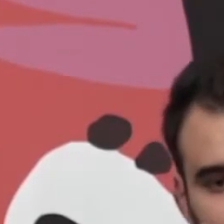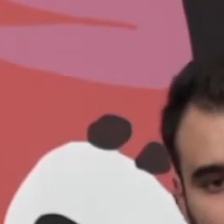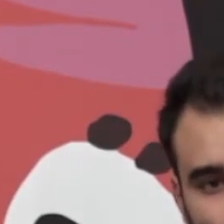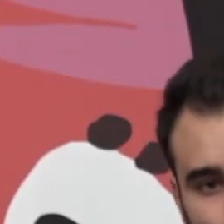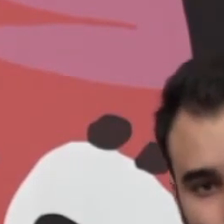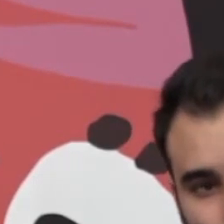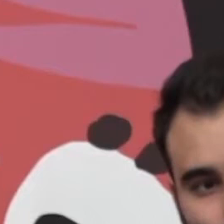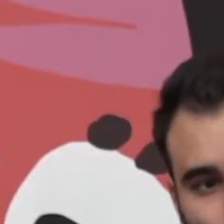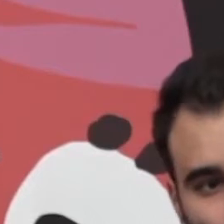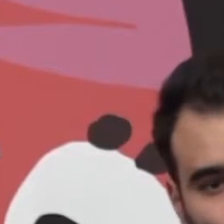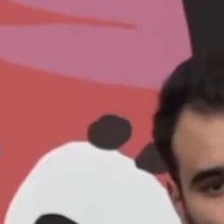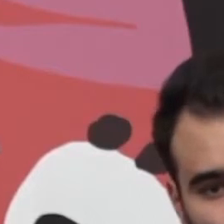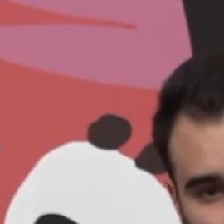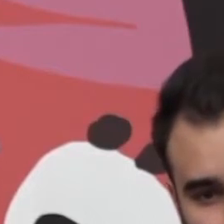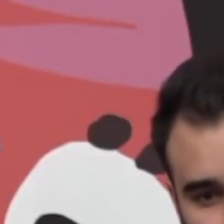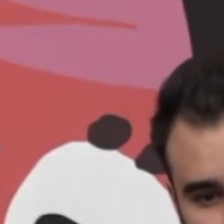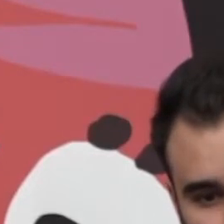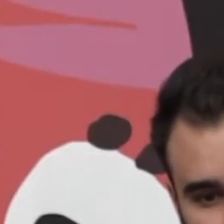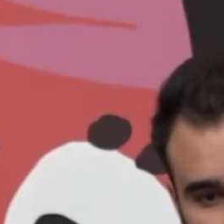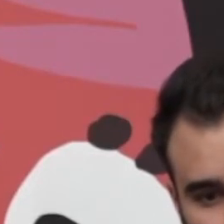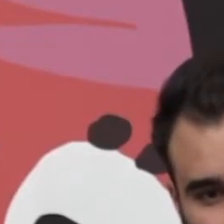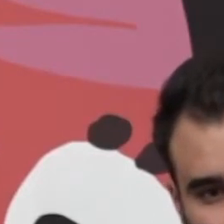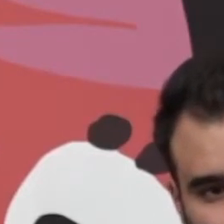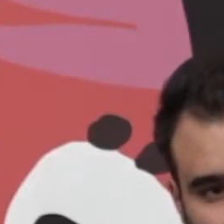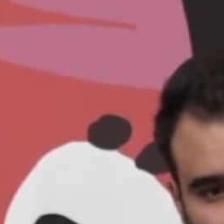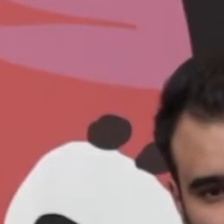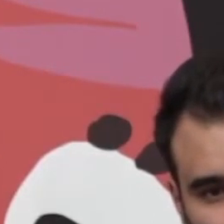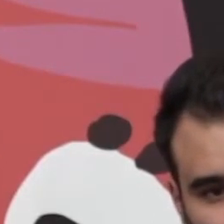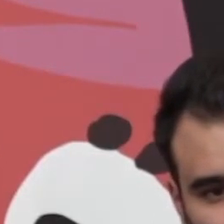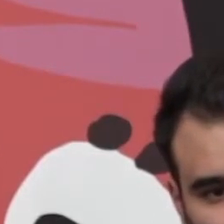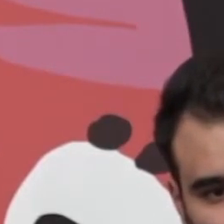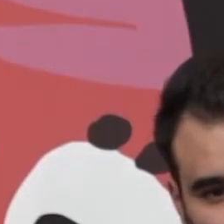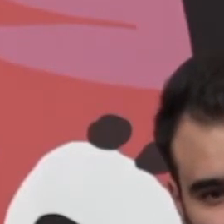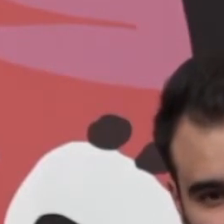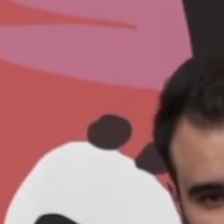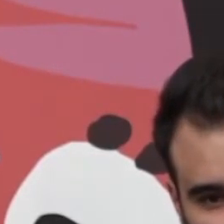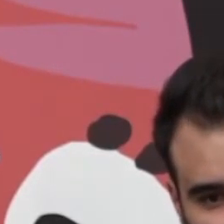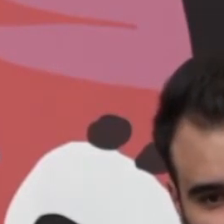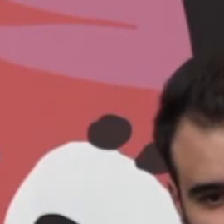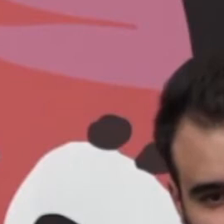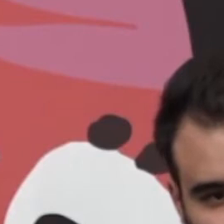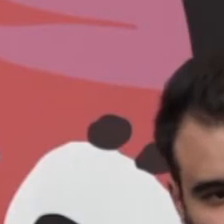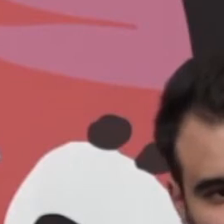Y de 50.000 a 100.000 habitantes hay 11 municipios. Total, 15 municipios tienen el